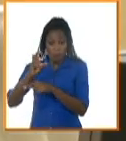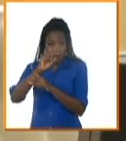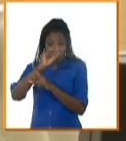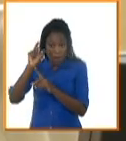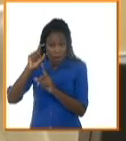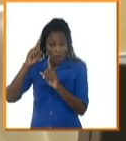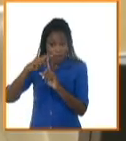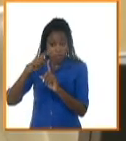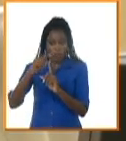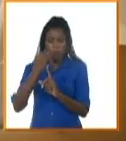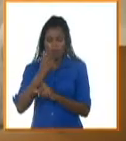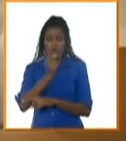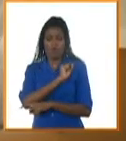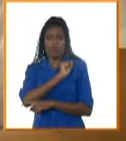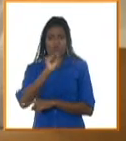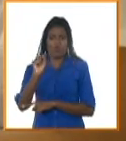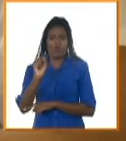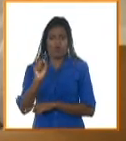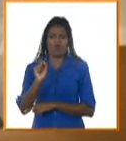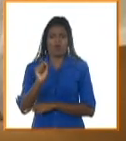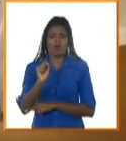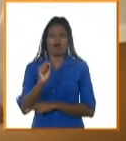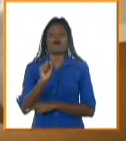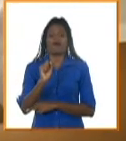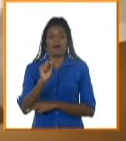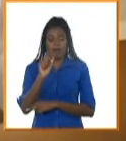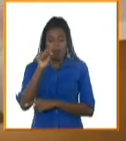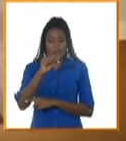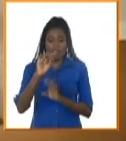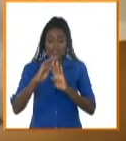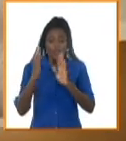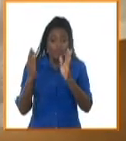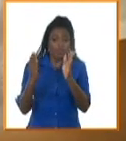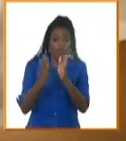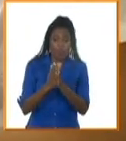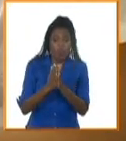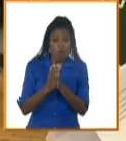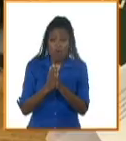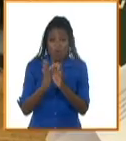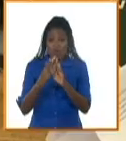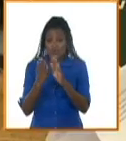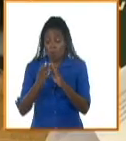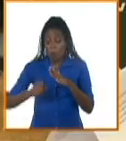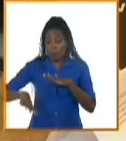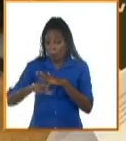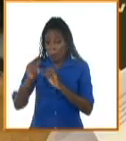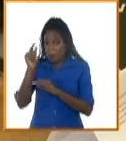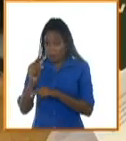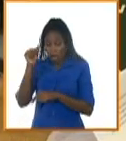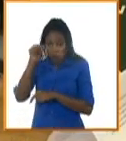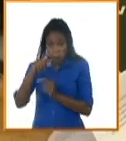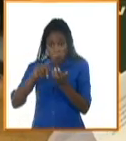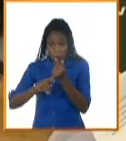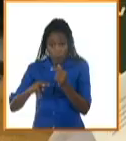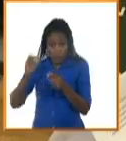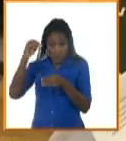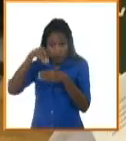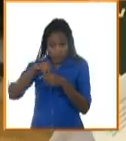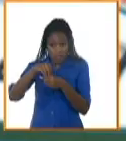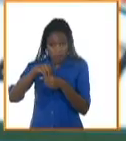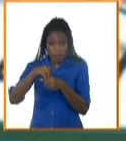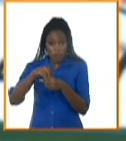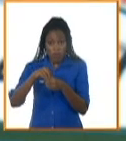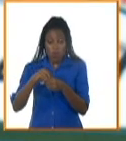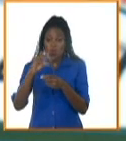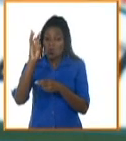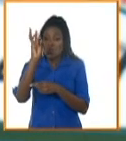Ha logrado bancarizar a la totalidad prácticamente de sus ciudadanos y con si consideramos que tenemos un